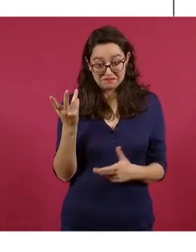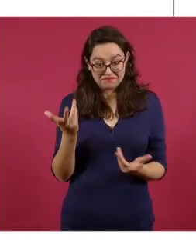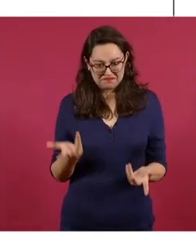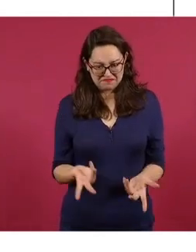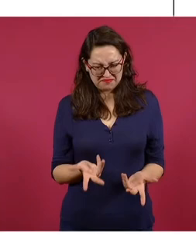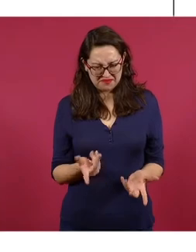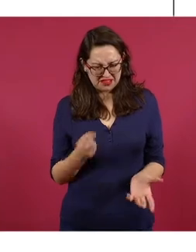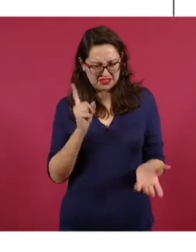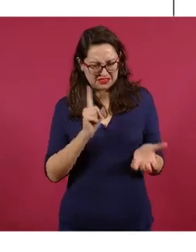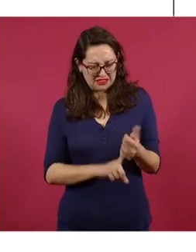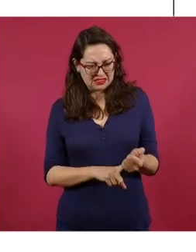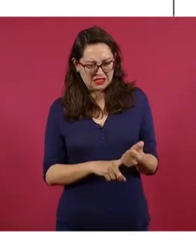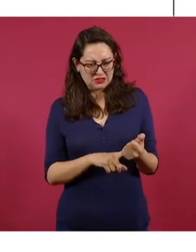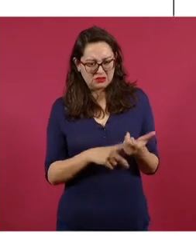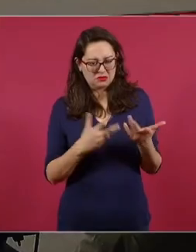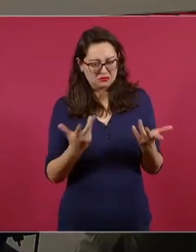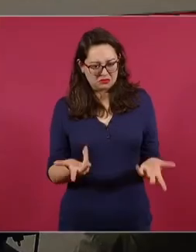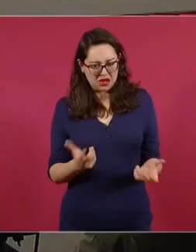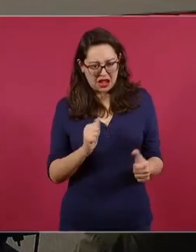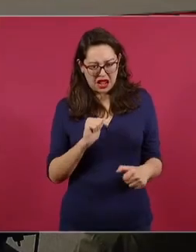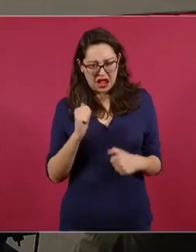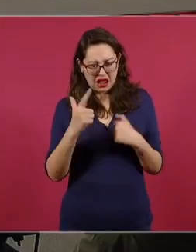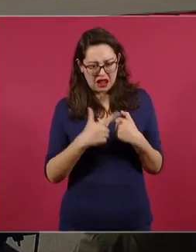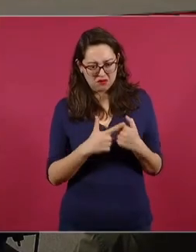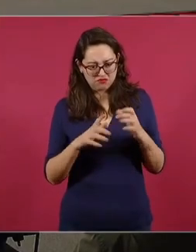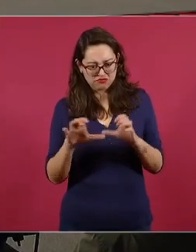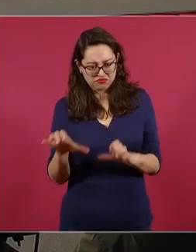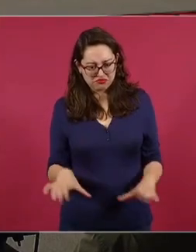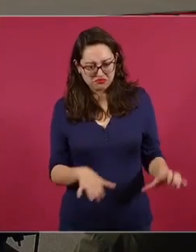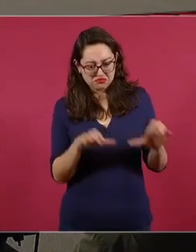ni hardware ni software, ni siquiera